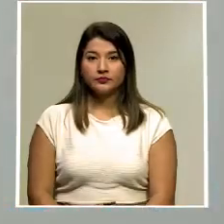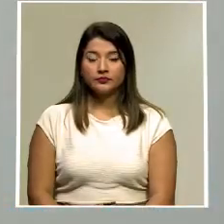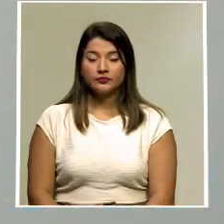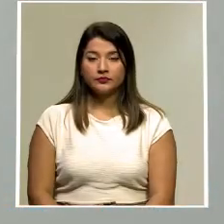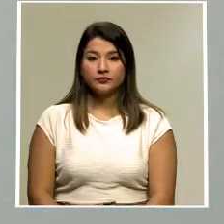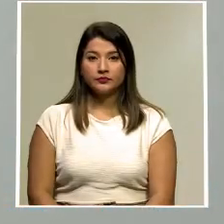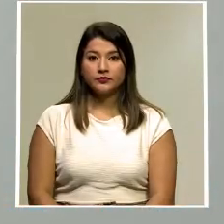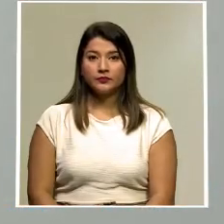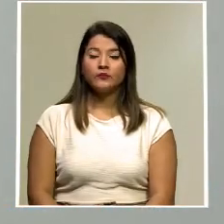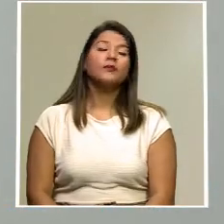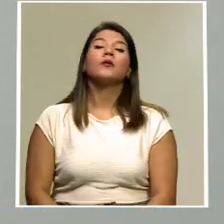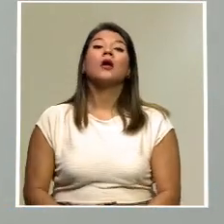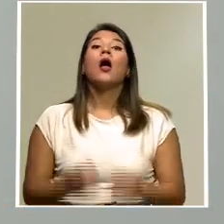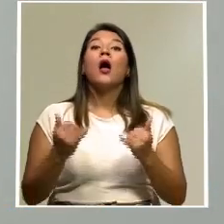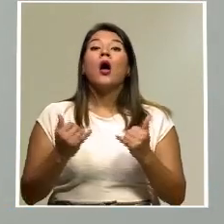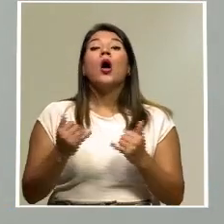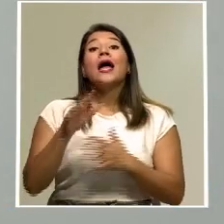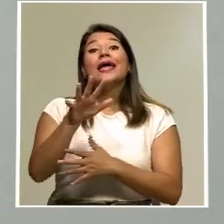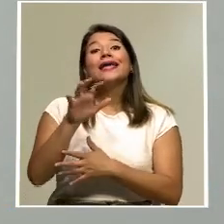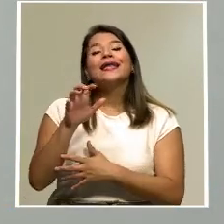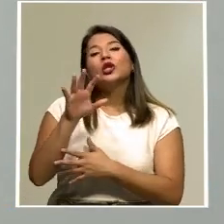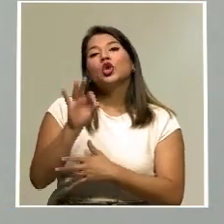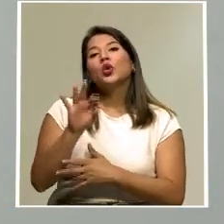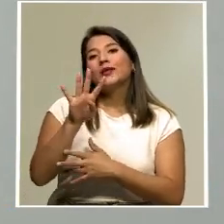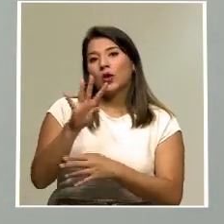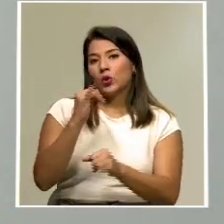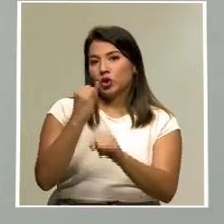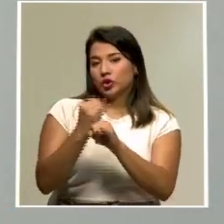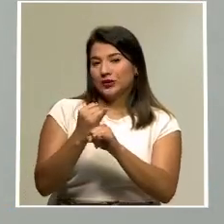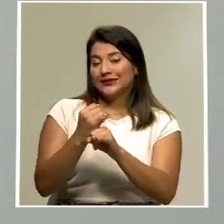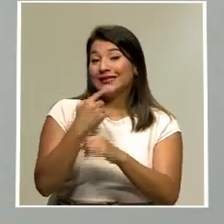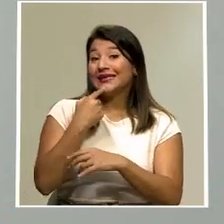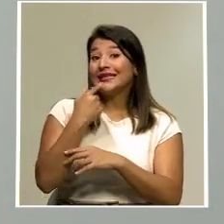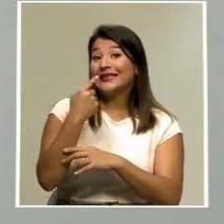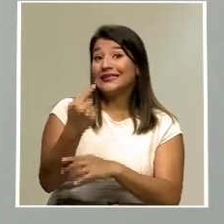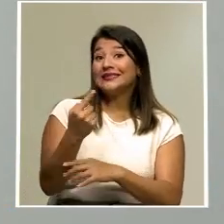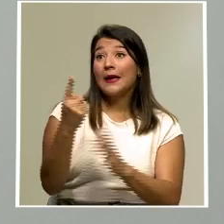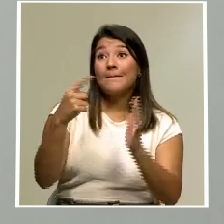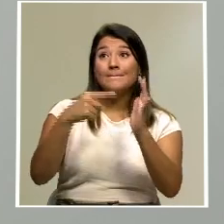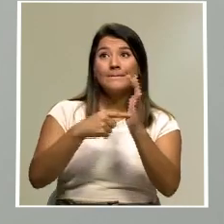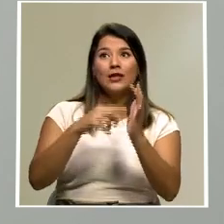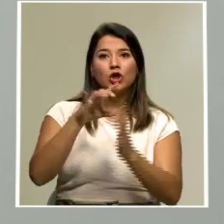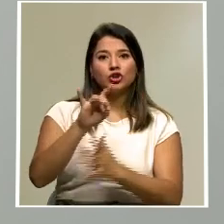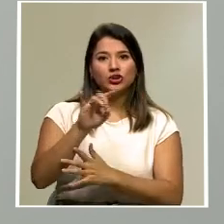594 instituciones reportaron 1.083 casos positivos.